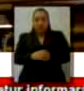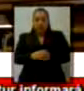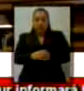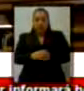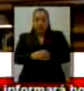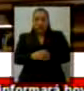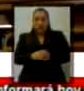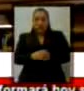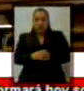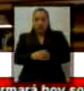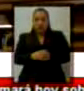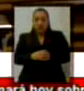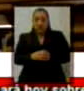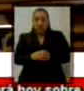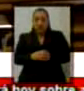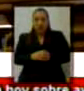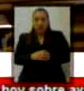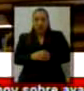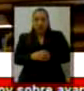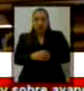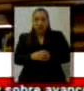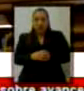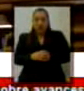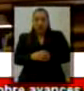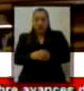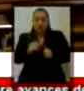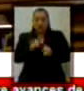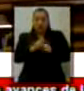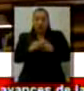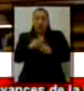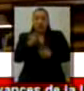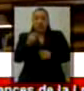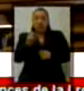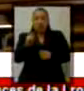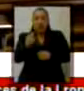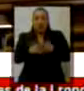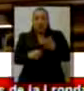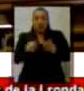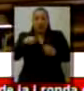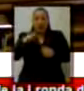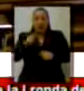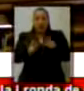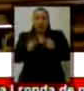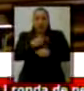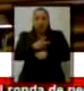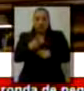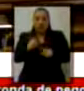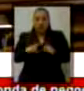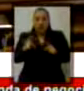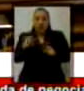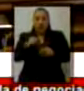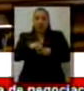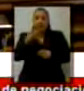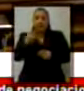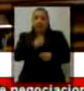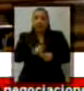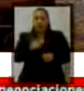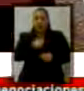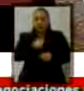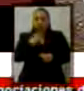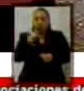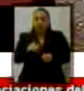alta con la finalidad de darle esa atención intuitiva que necesita la víctima de violencia. Lamentablemente, en la corte en la